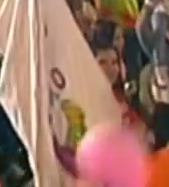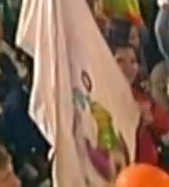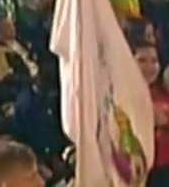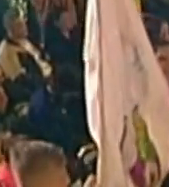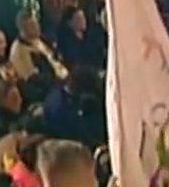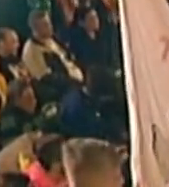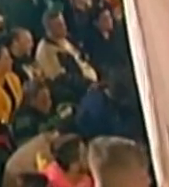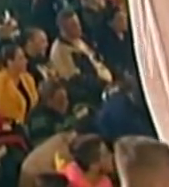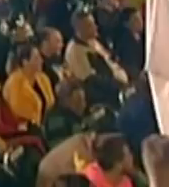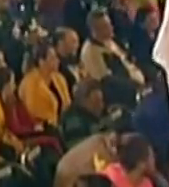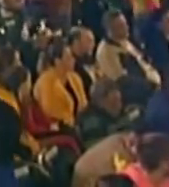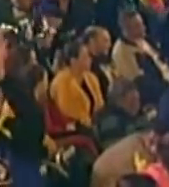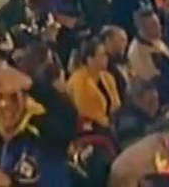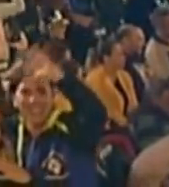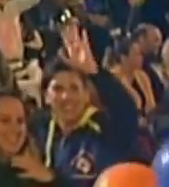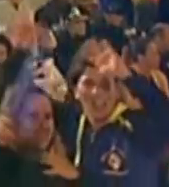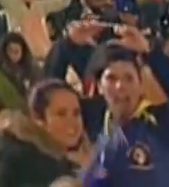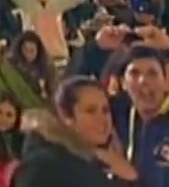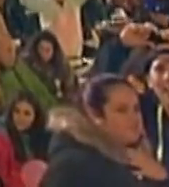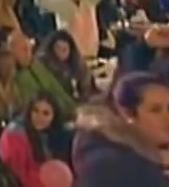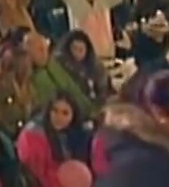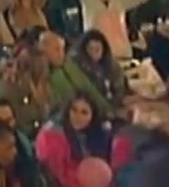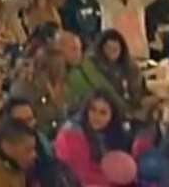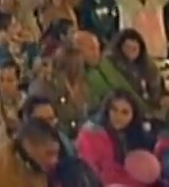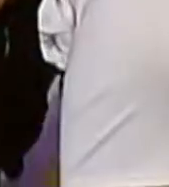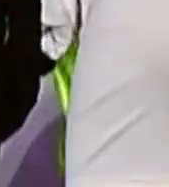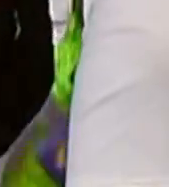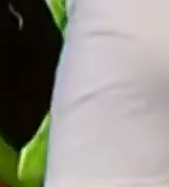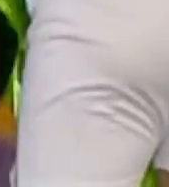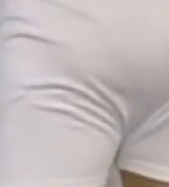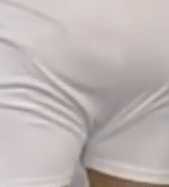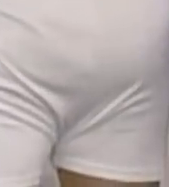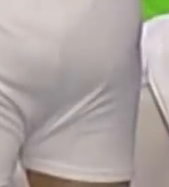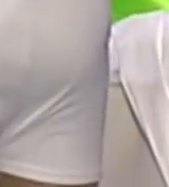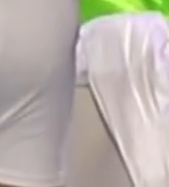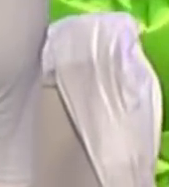del Grupo Radio y Televisión Canaria, para que ustedes tengan donde elegir. Hasta ahora.